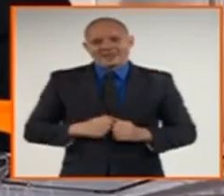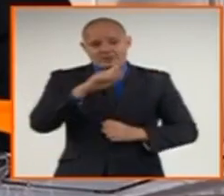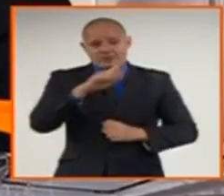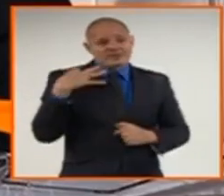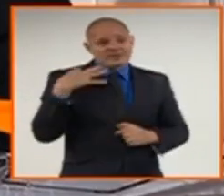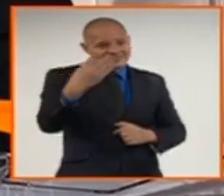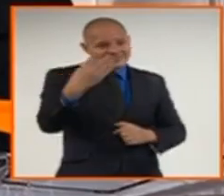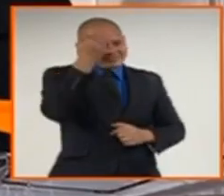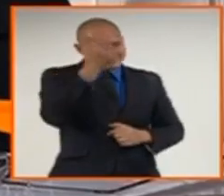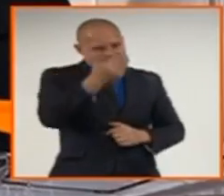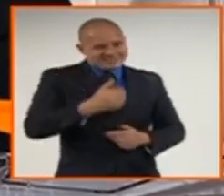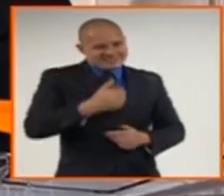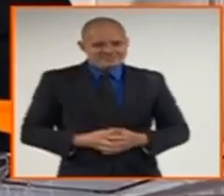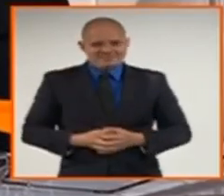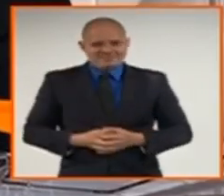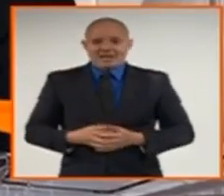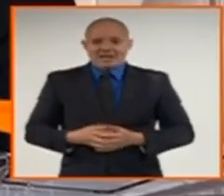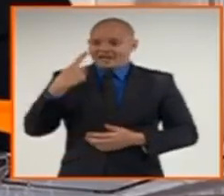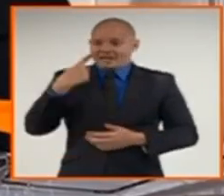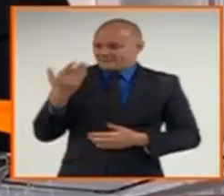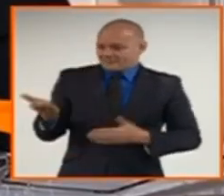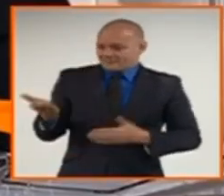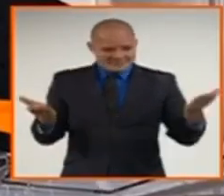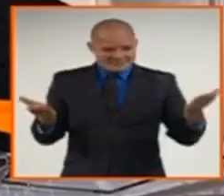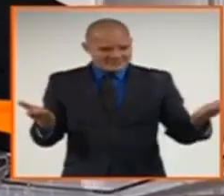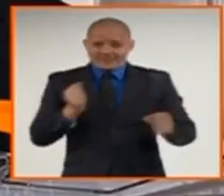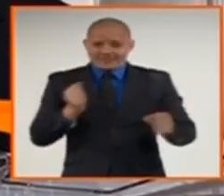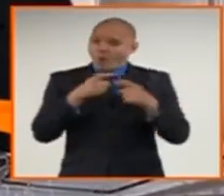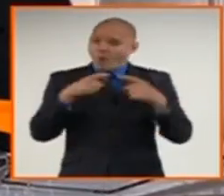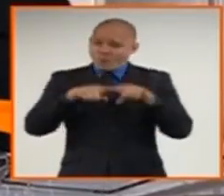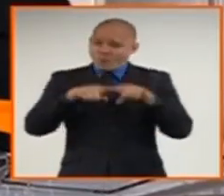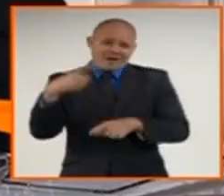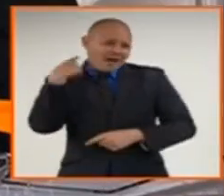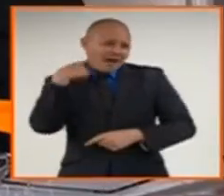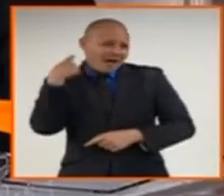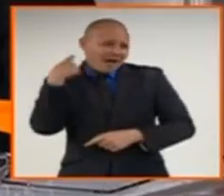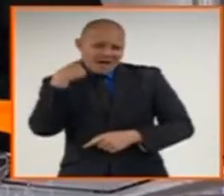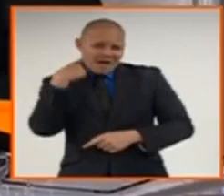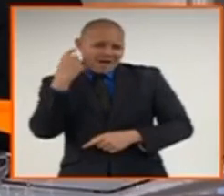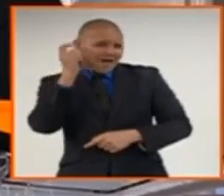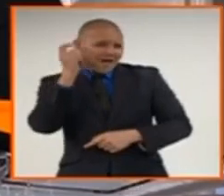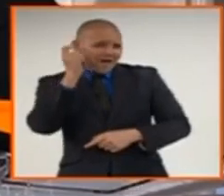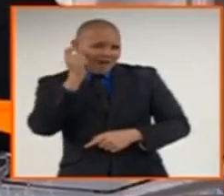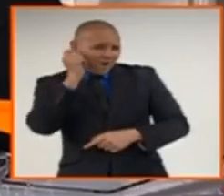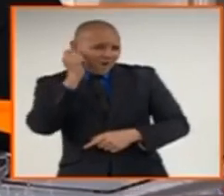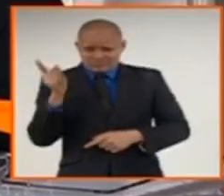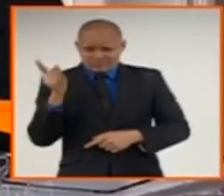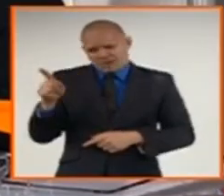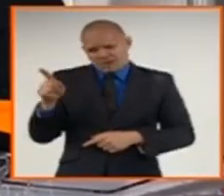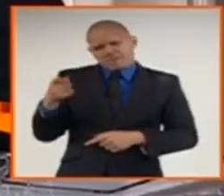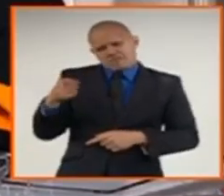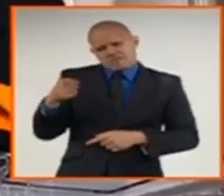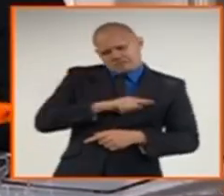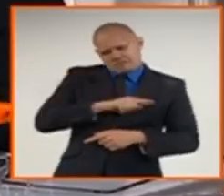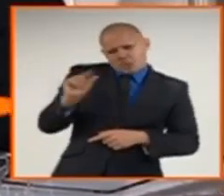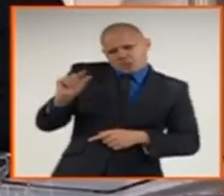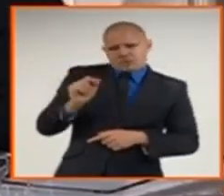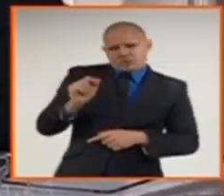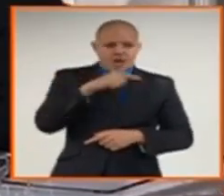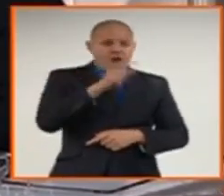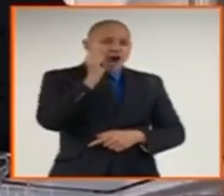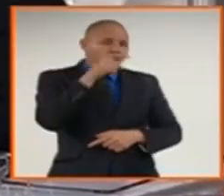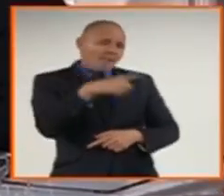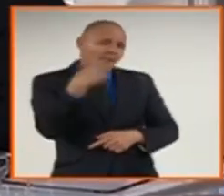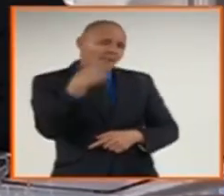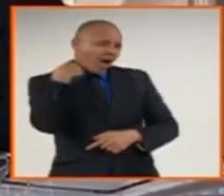mis colegas, bueno, de hace tanto tiempo, en caso de Vicente, Lice hace menos, pero que también respetamos mucho